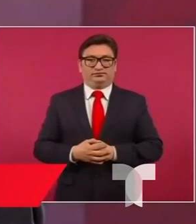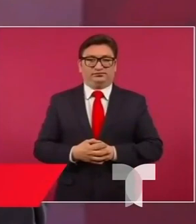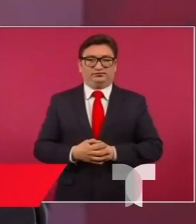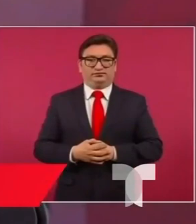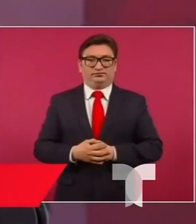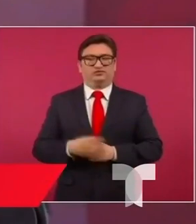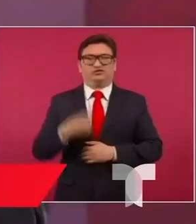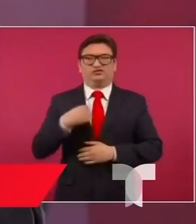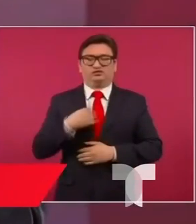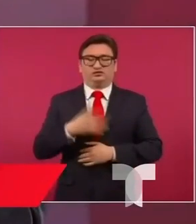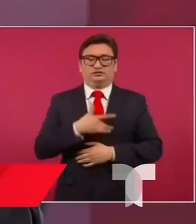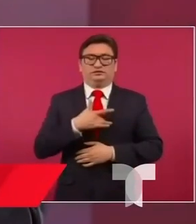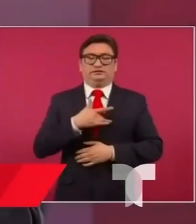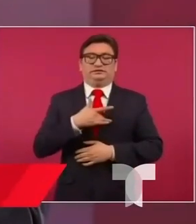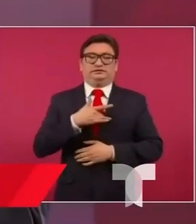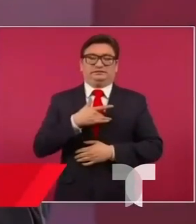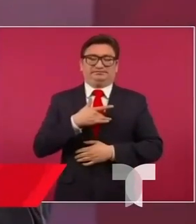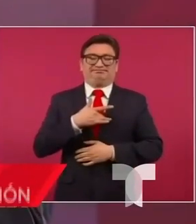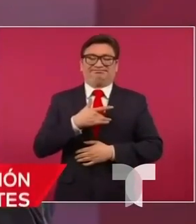conmovió.